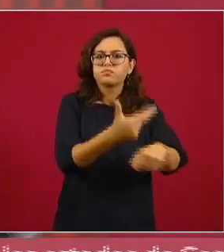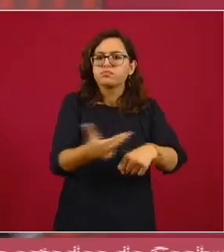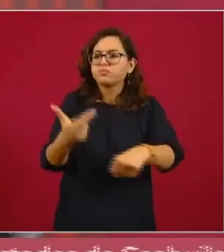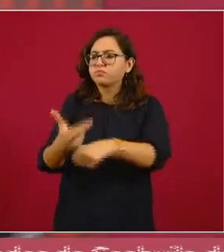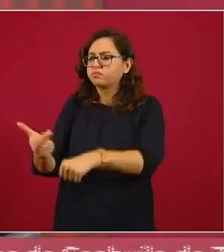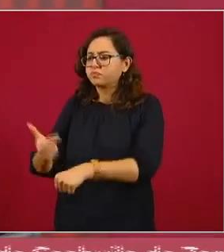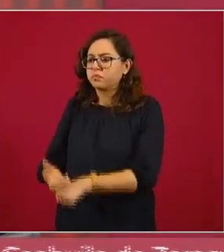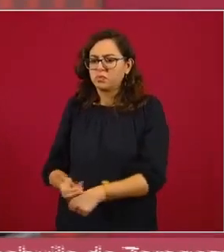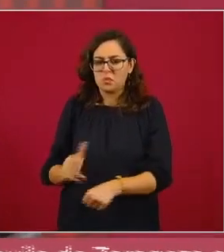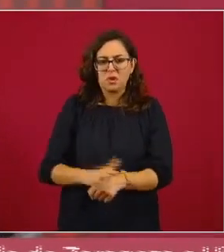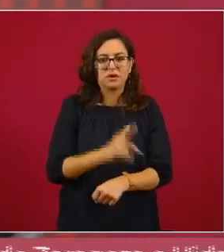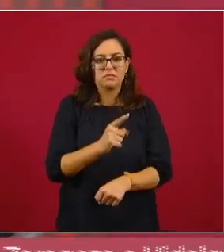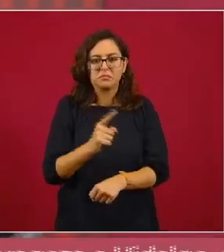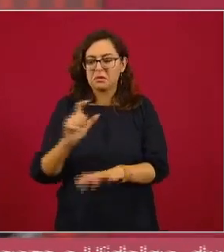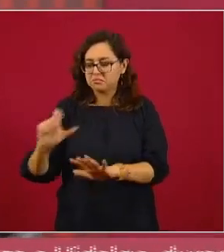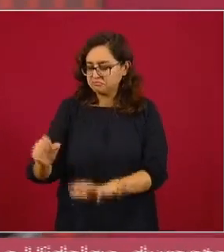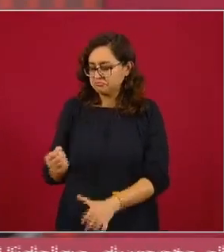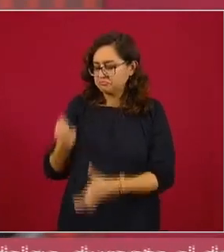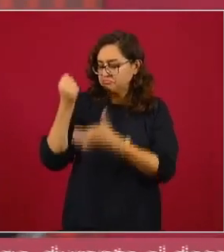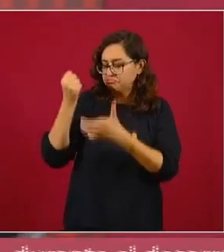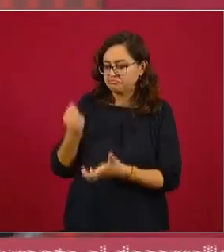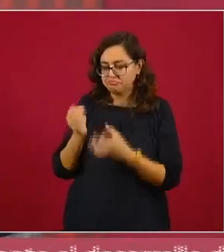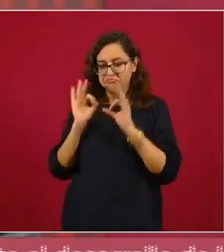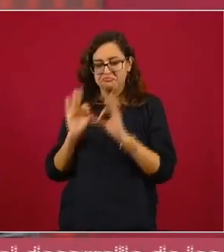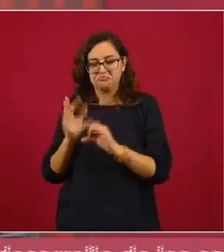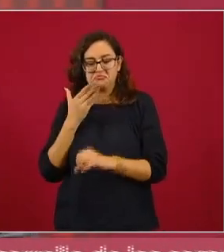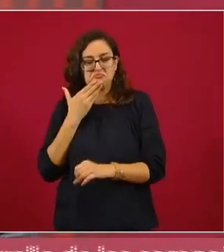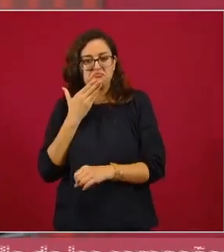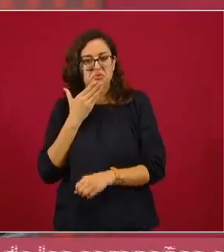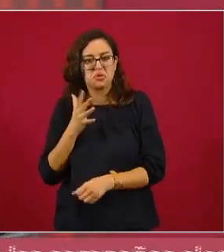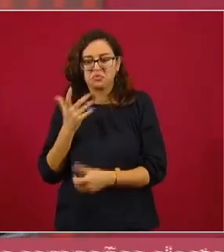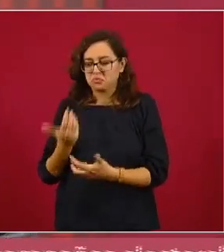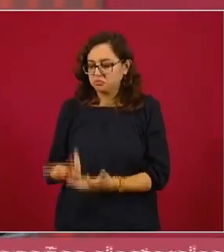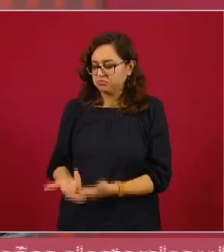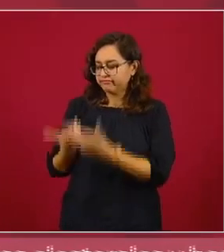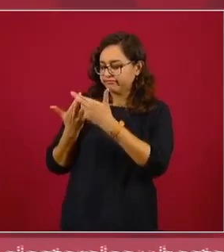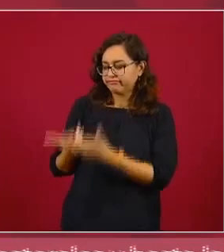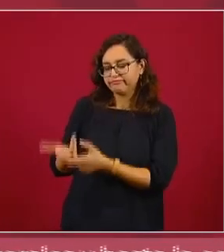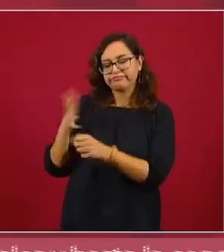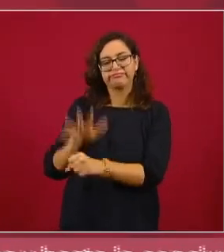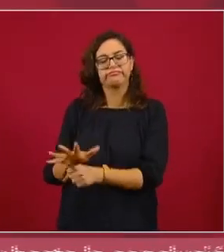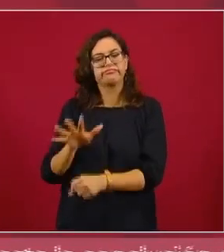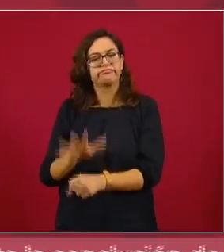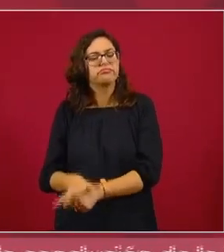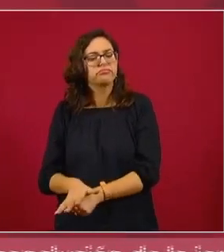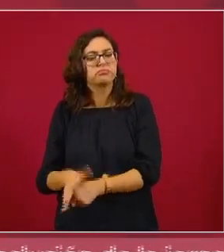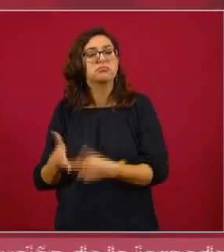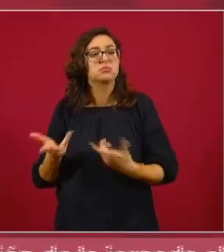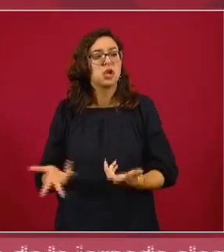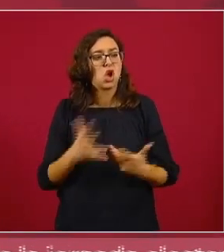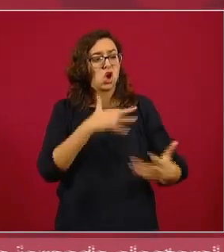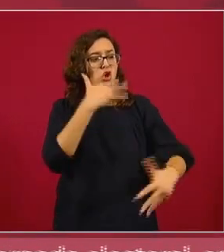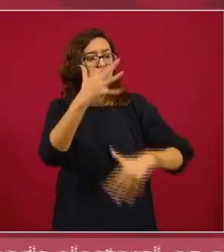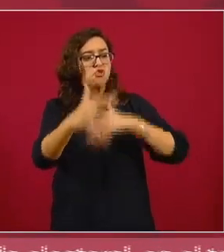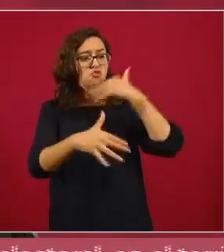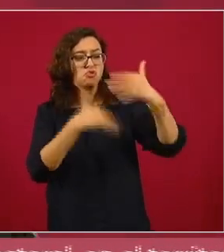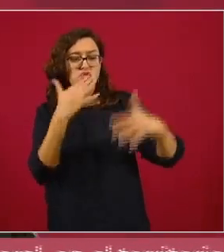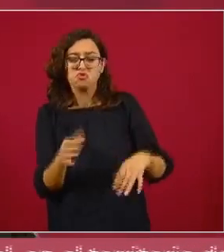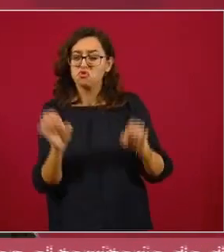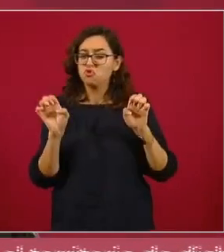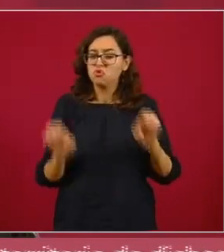hemos ahorrado muchísimo al combatir la corrupción y al no permitir los lujos en el